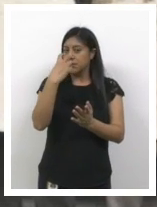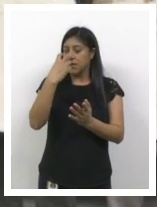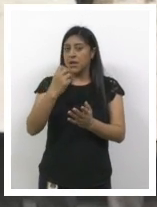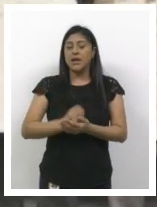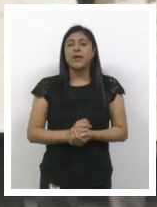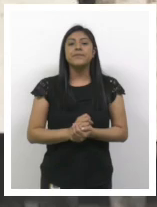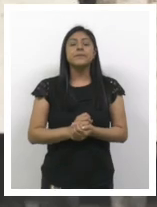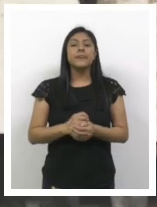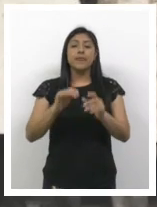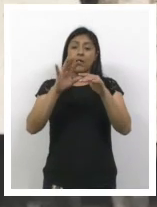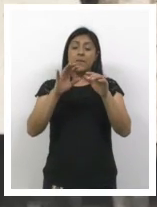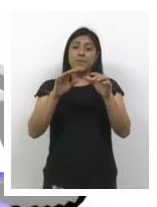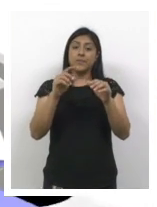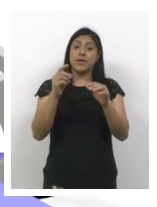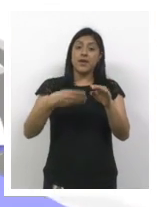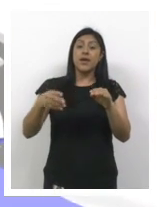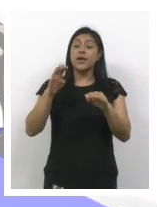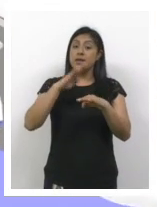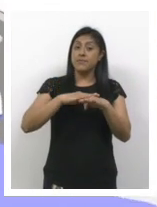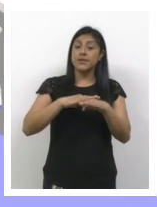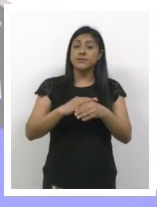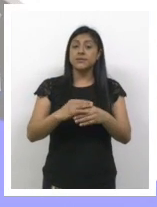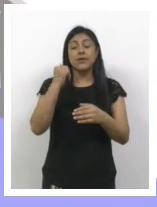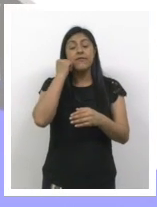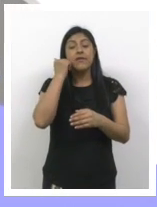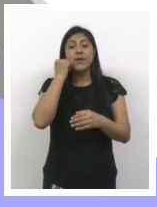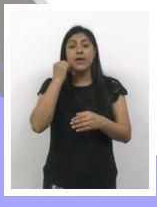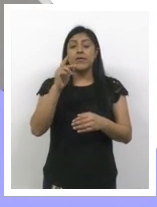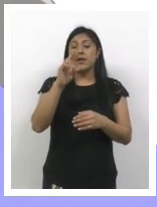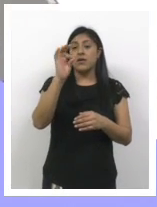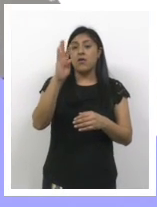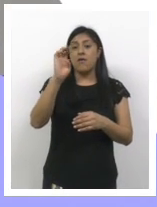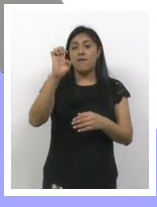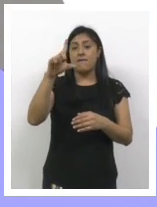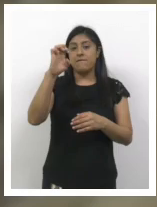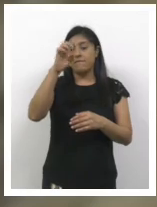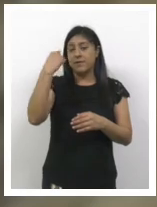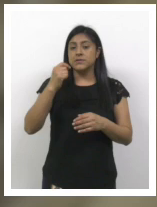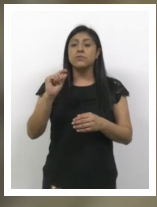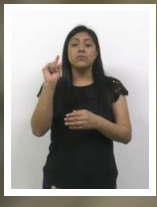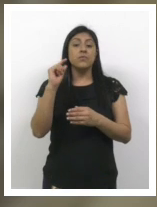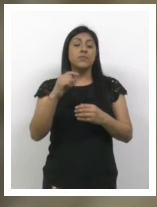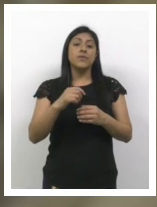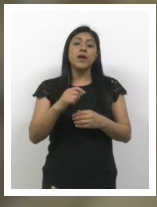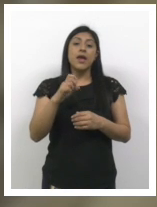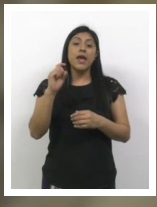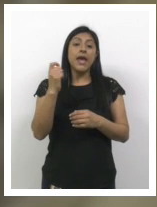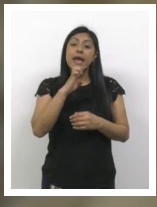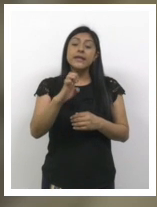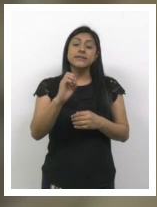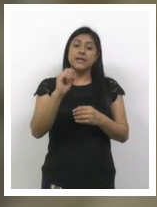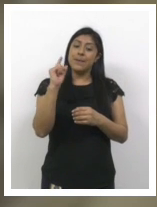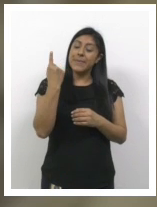costa, ocasionada por parásitos tropicales africanos. Es más, a esa enfermedad se le conoce como enfermedad de Robles en su honor.